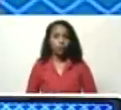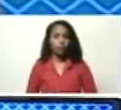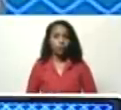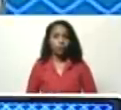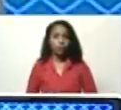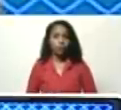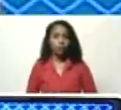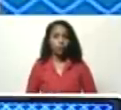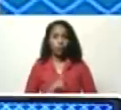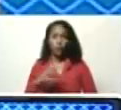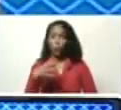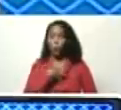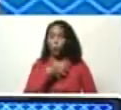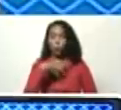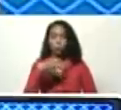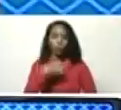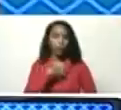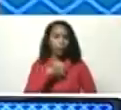No pudieron.